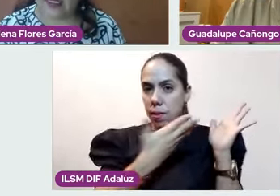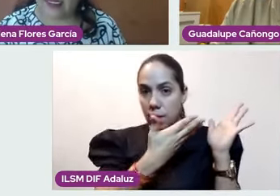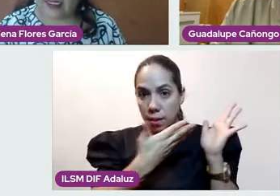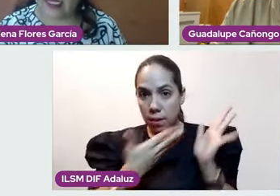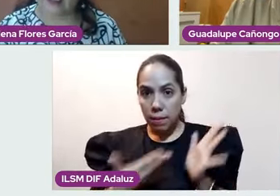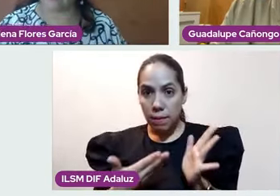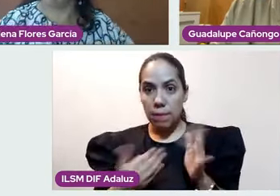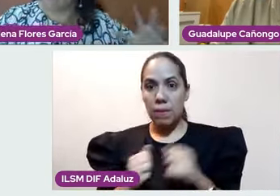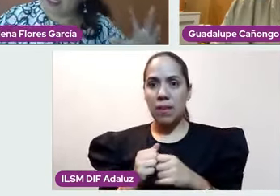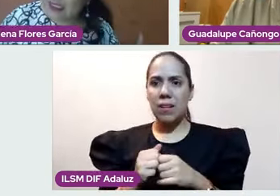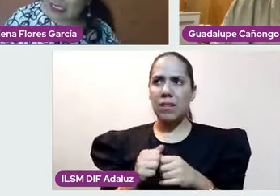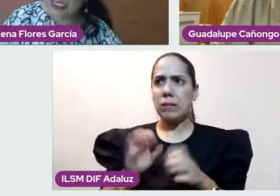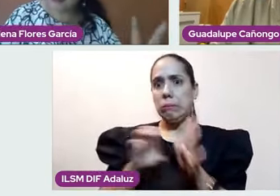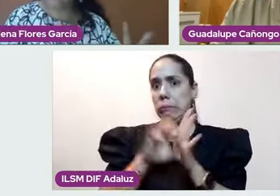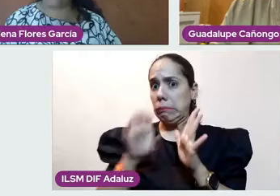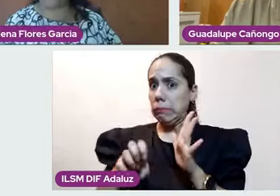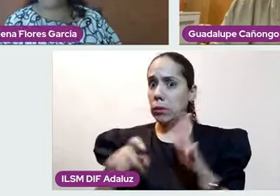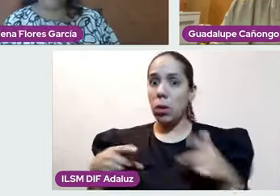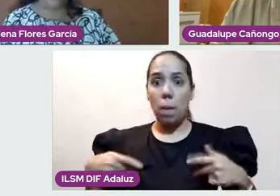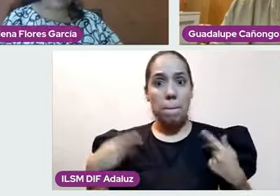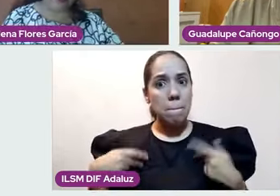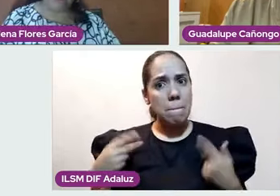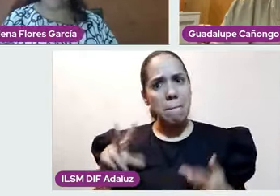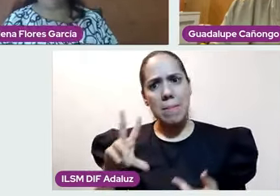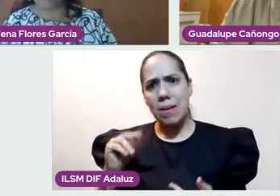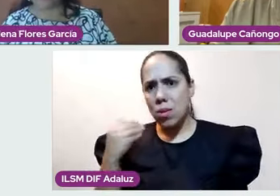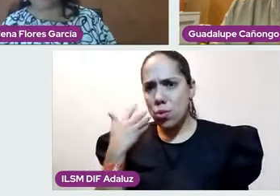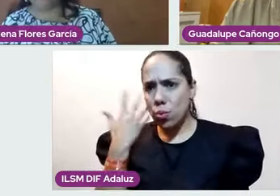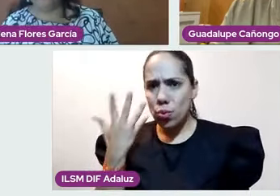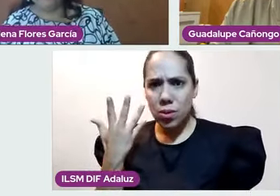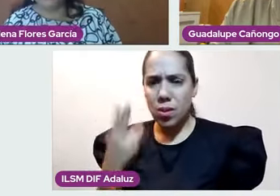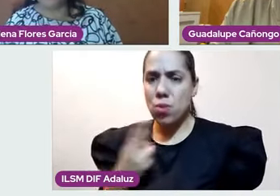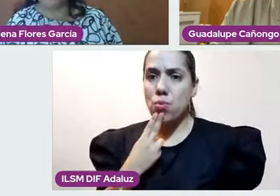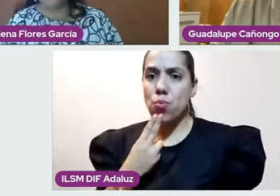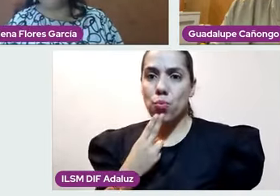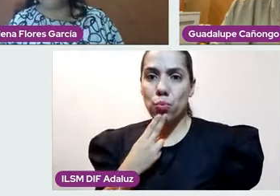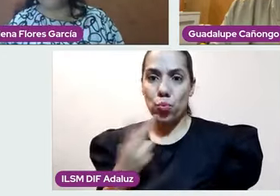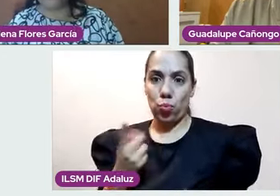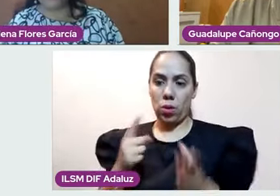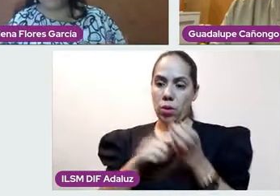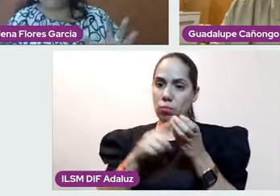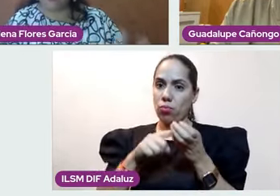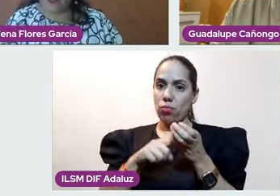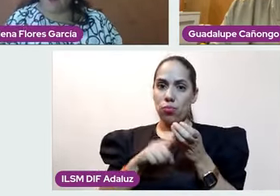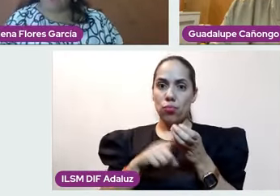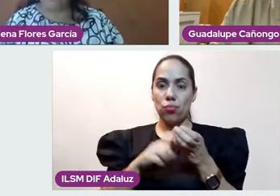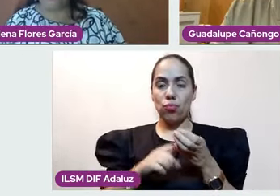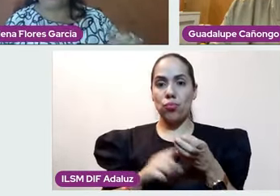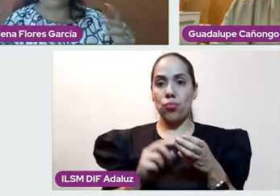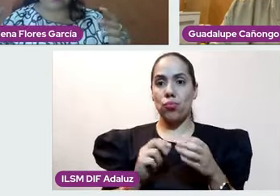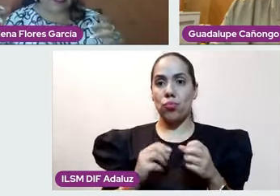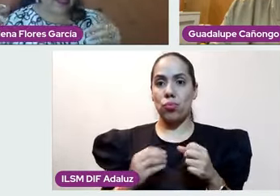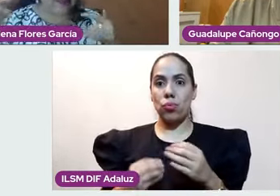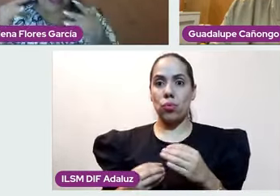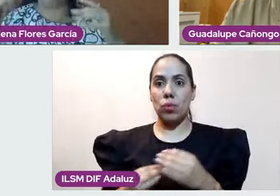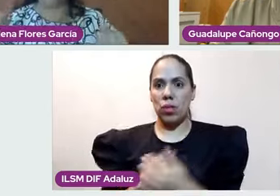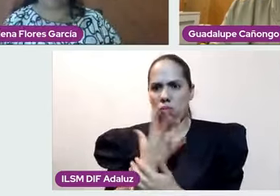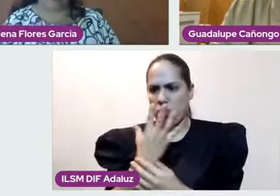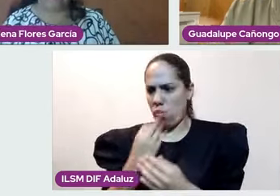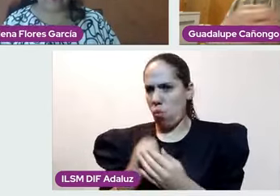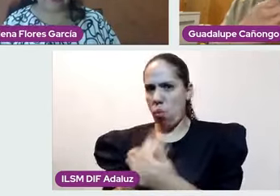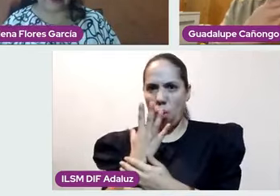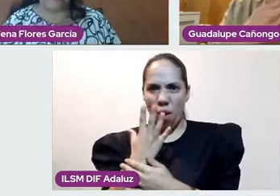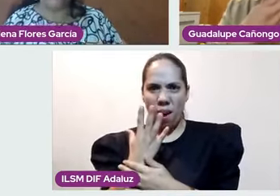celular inteligente, yo me resisto a hacer una videollamada, ¿no? Yo prefiero hablar